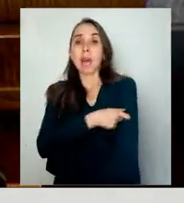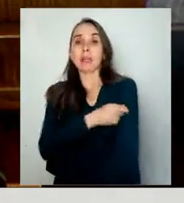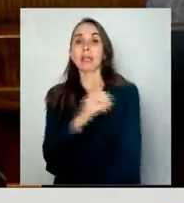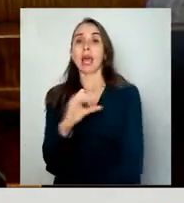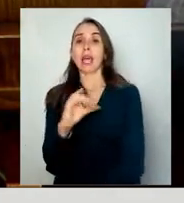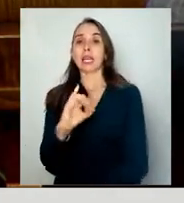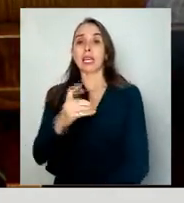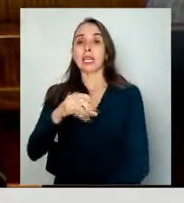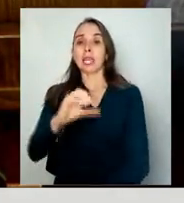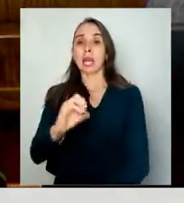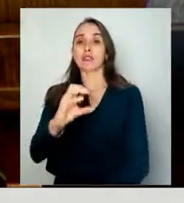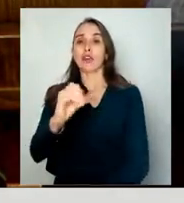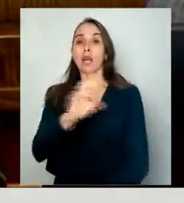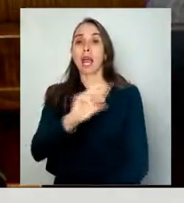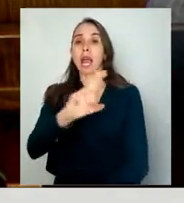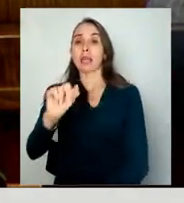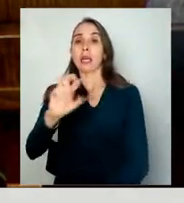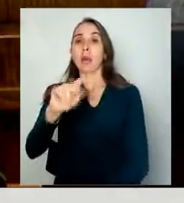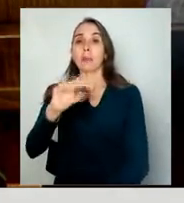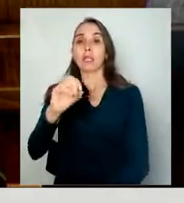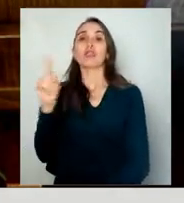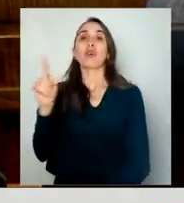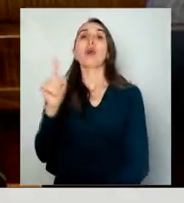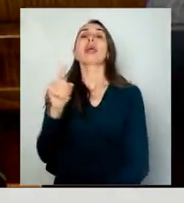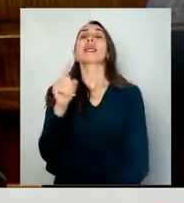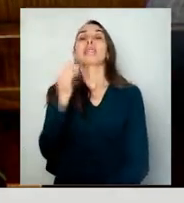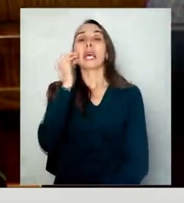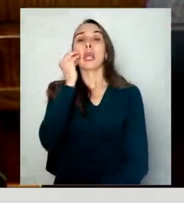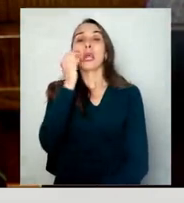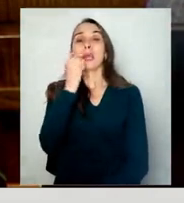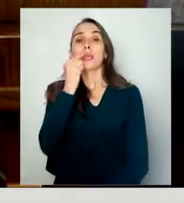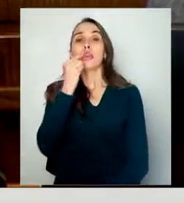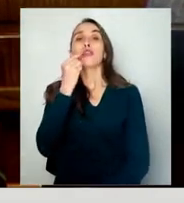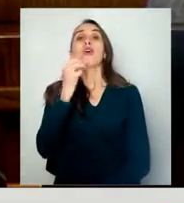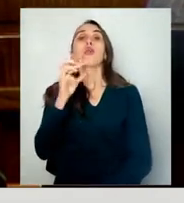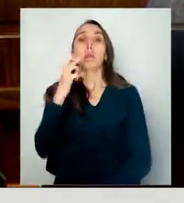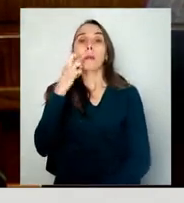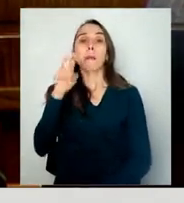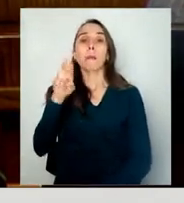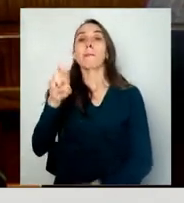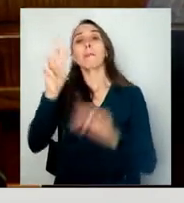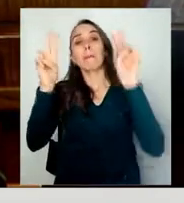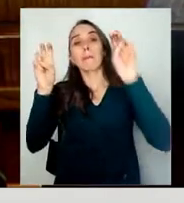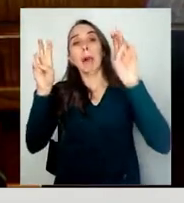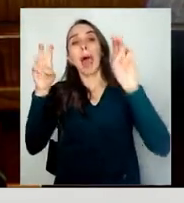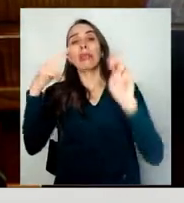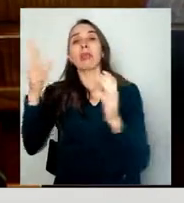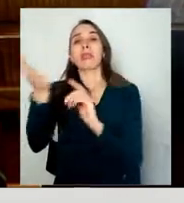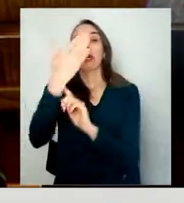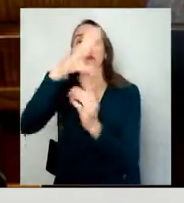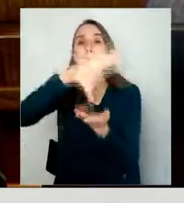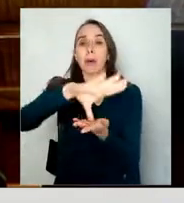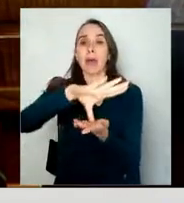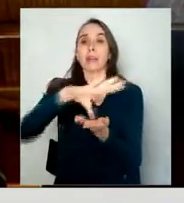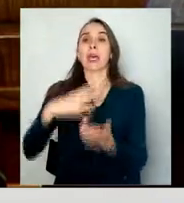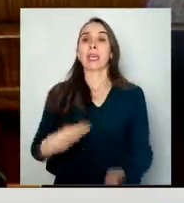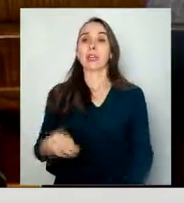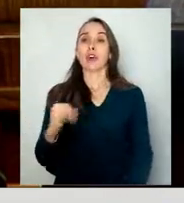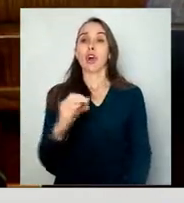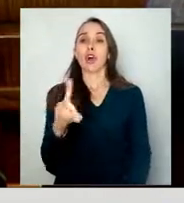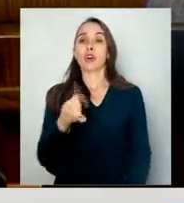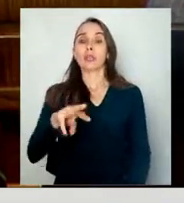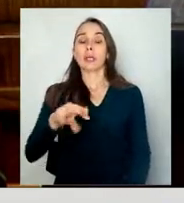Nieto del padre de la patria José Miguel carrera Verdugo e hijo de José Miguel carrera fontesilla